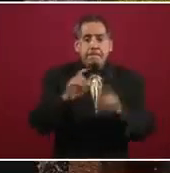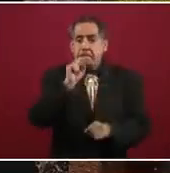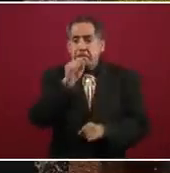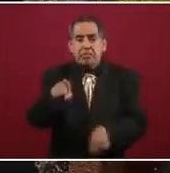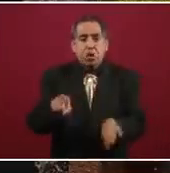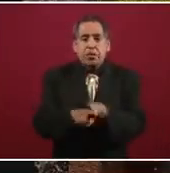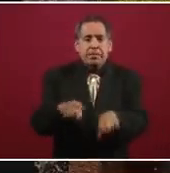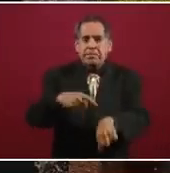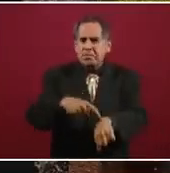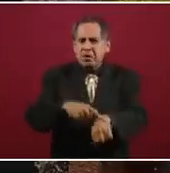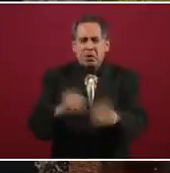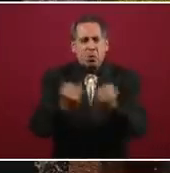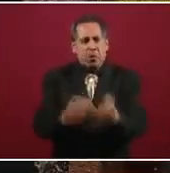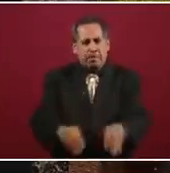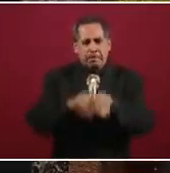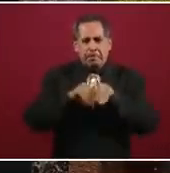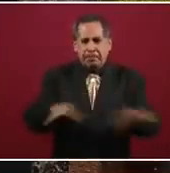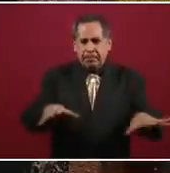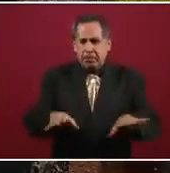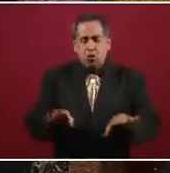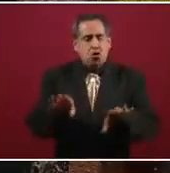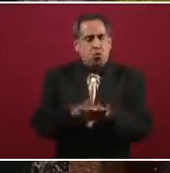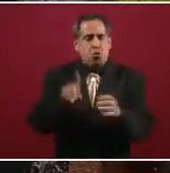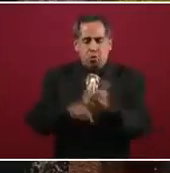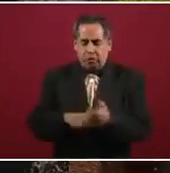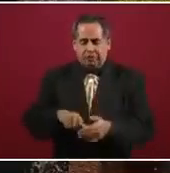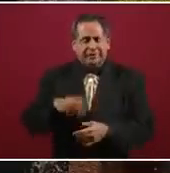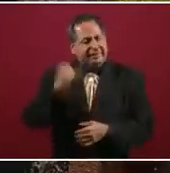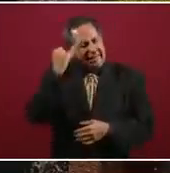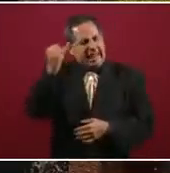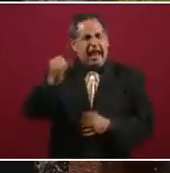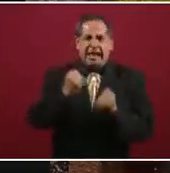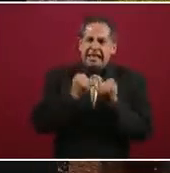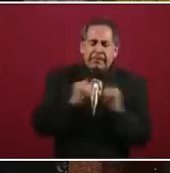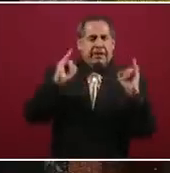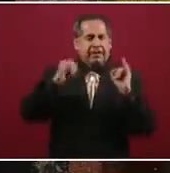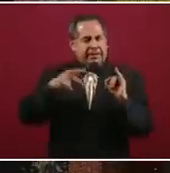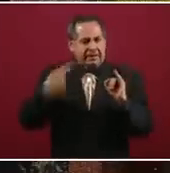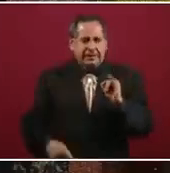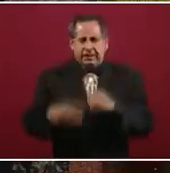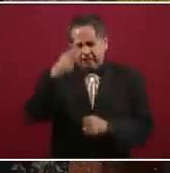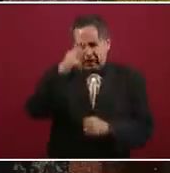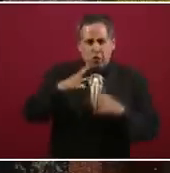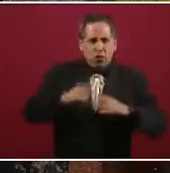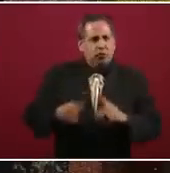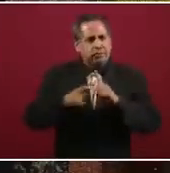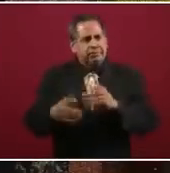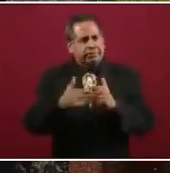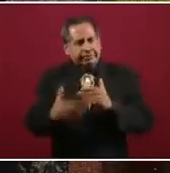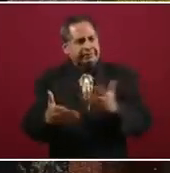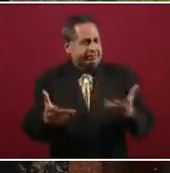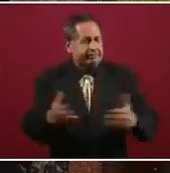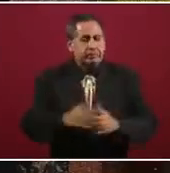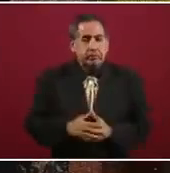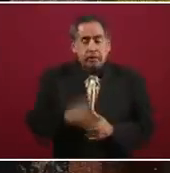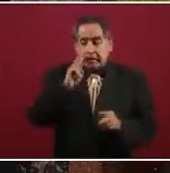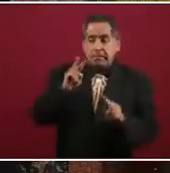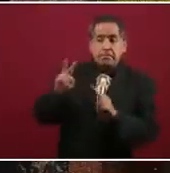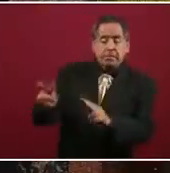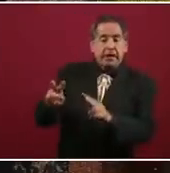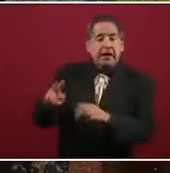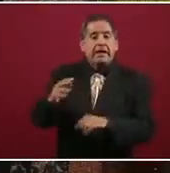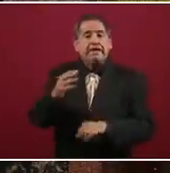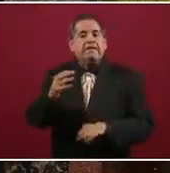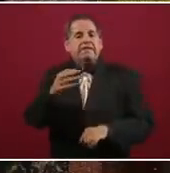este recorrido por el surgimiento como nación independiente. Tendremos, por supuesto, enlaces en vivo al Festival de las Culturas de